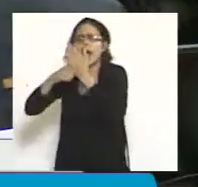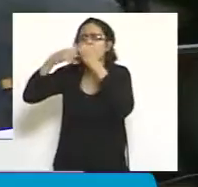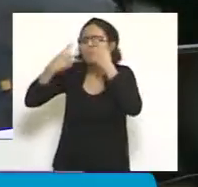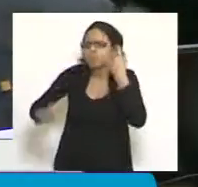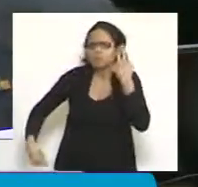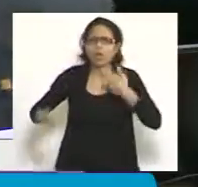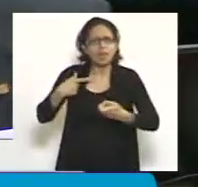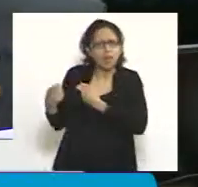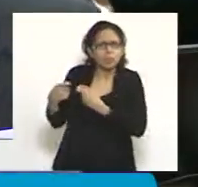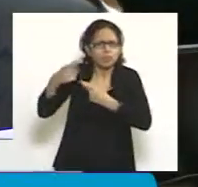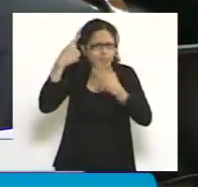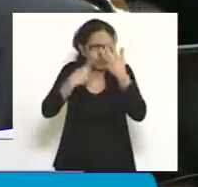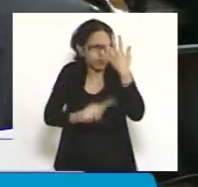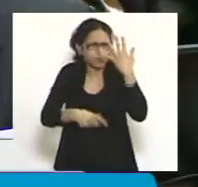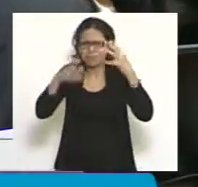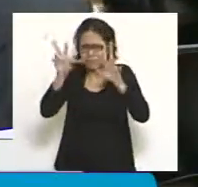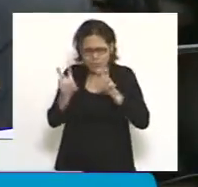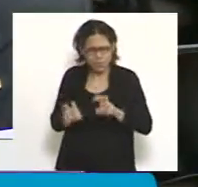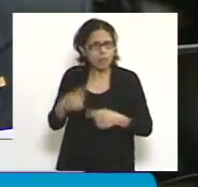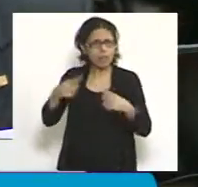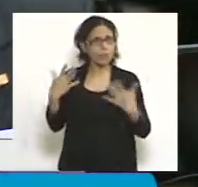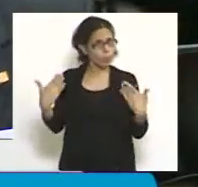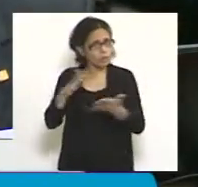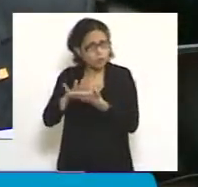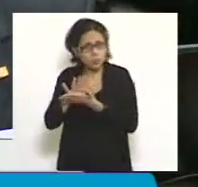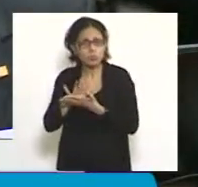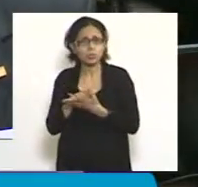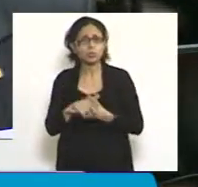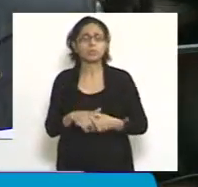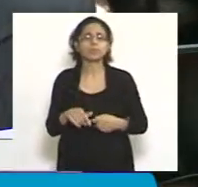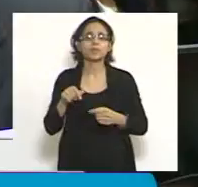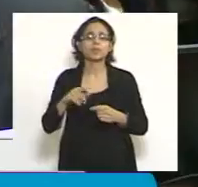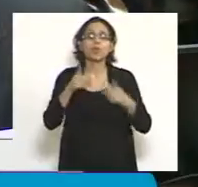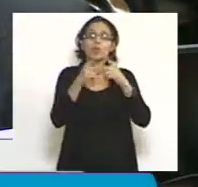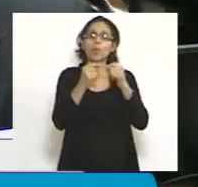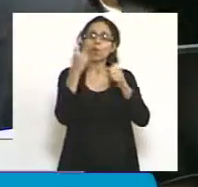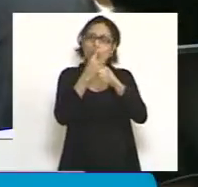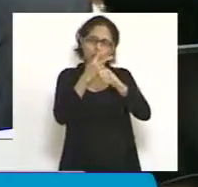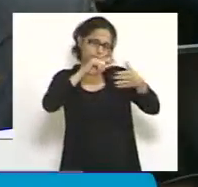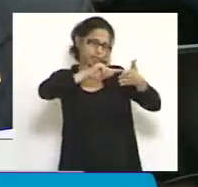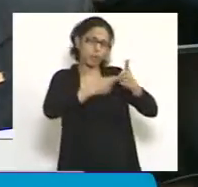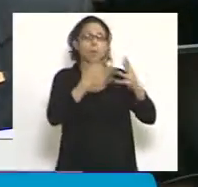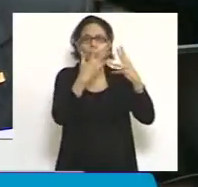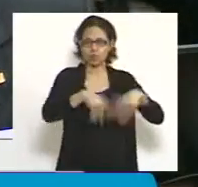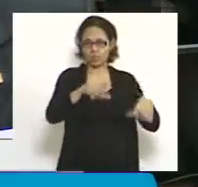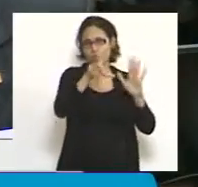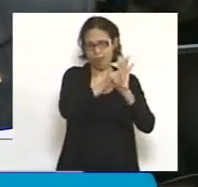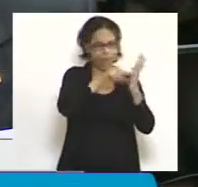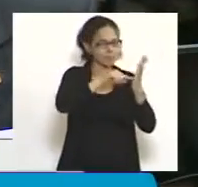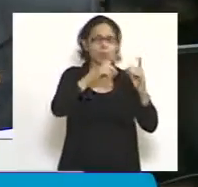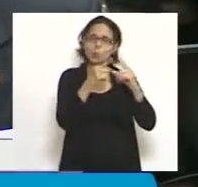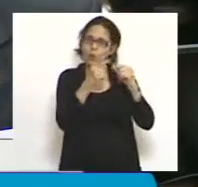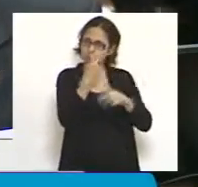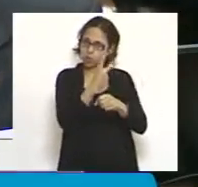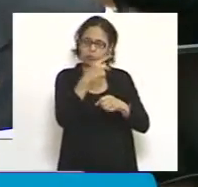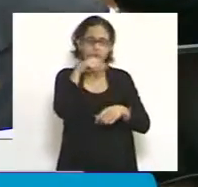previsionales, y esto tiene que ser previsto también. En el artículo 2 del proyecto de ley